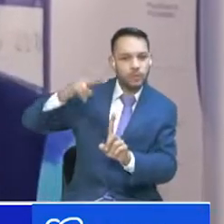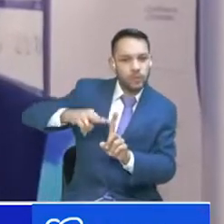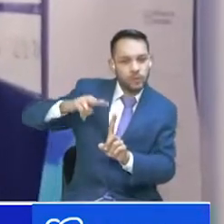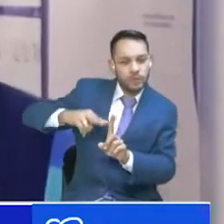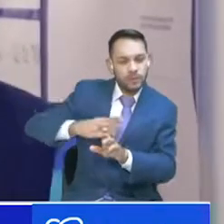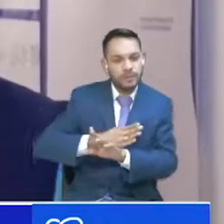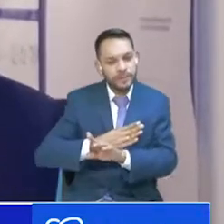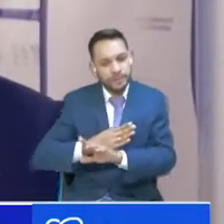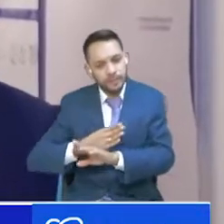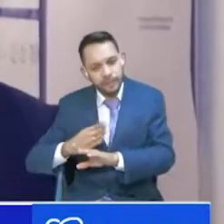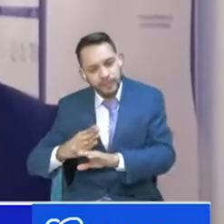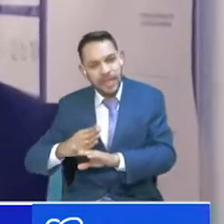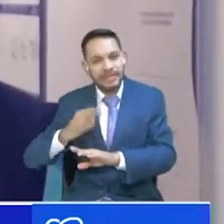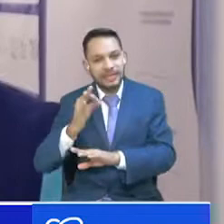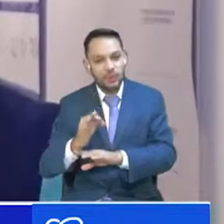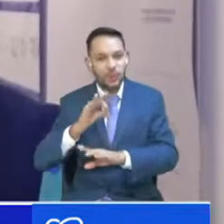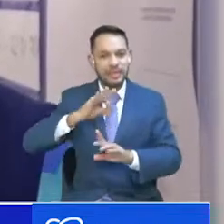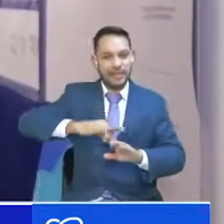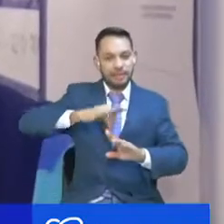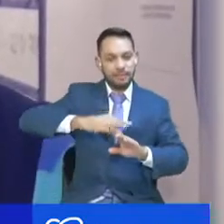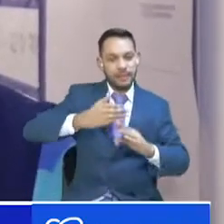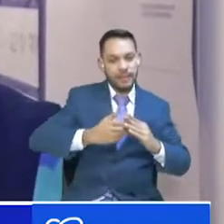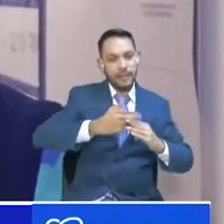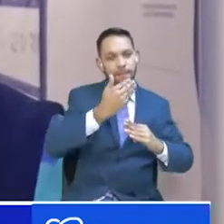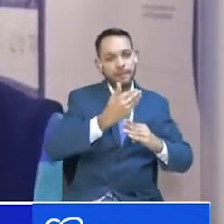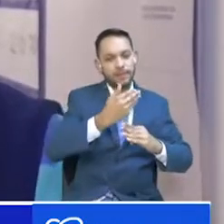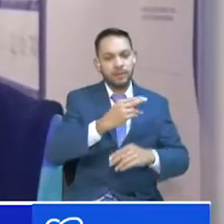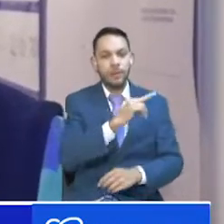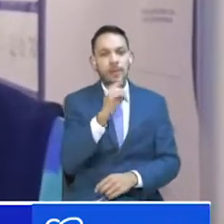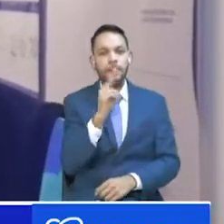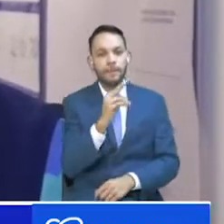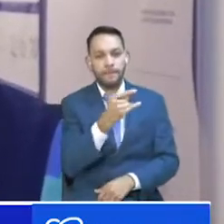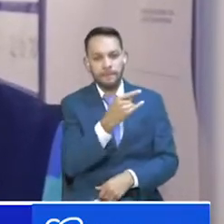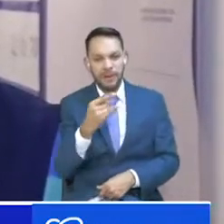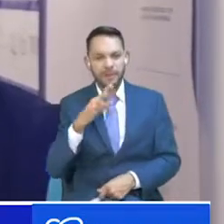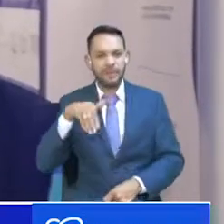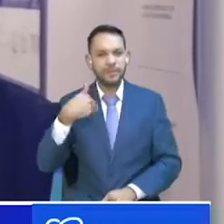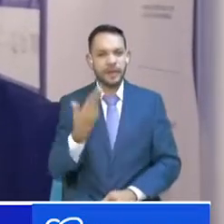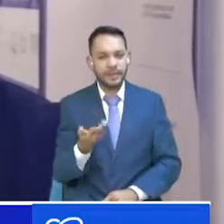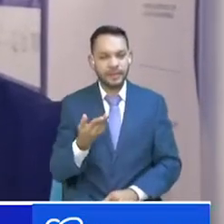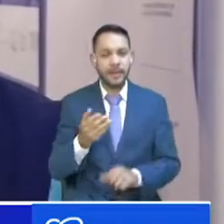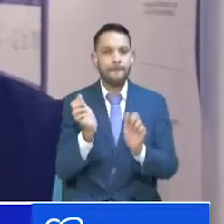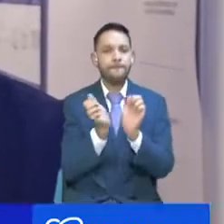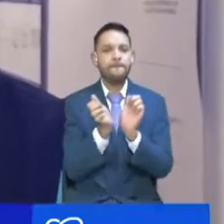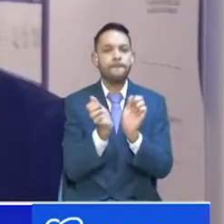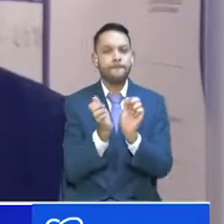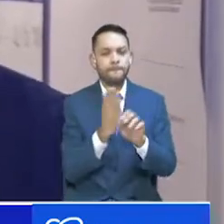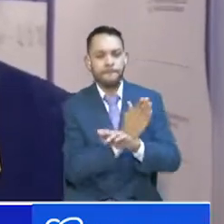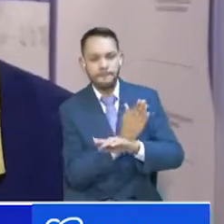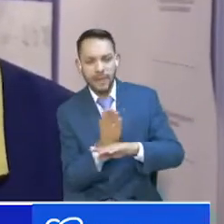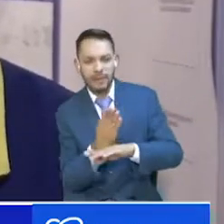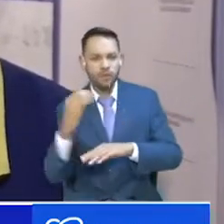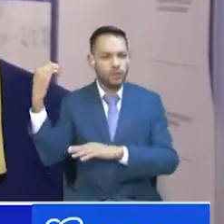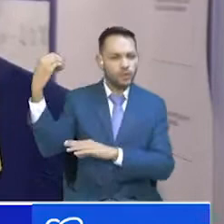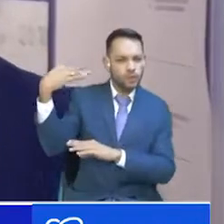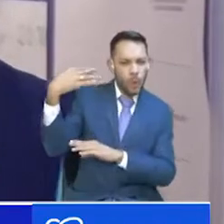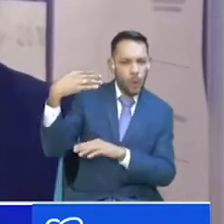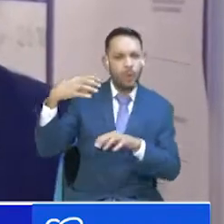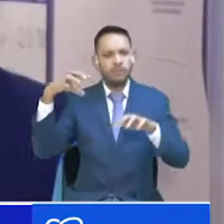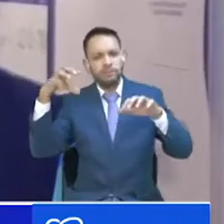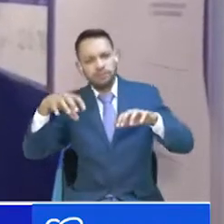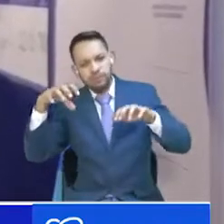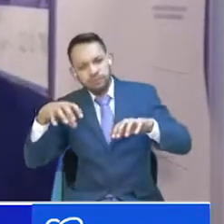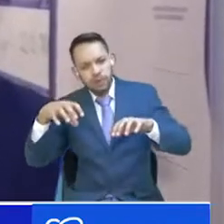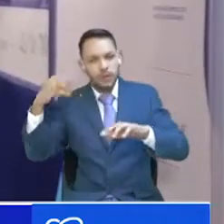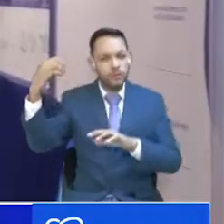tiene un período de tres meses empezamos en el mes de marzo iríamos hasta finales de mayo para aproximadamente que